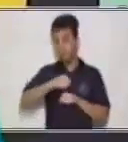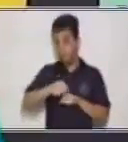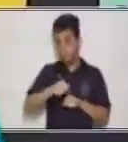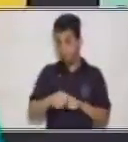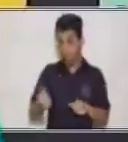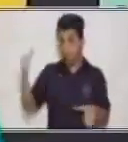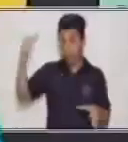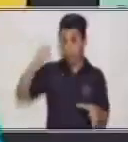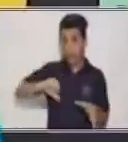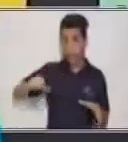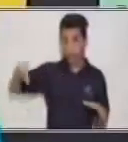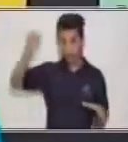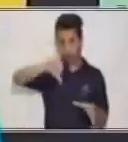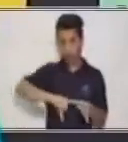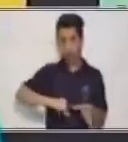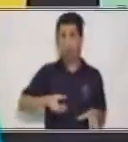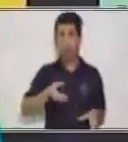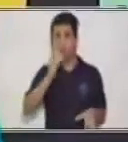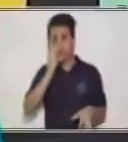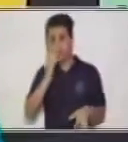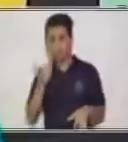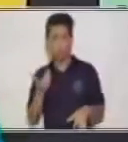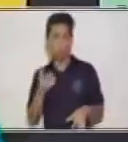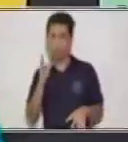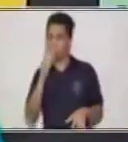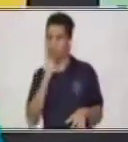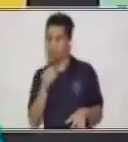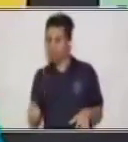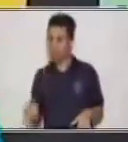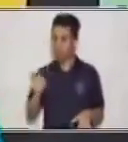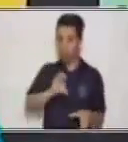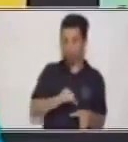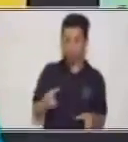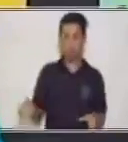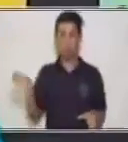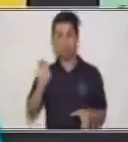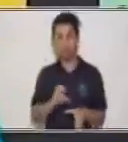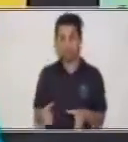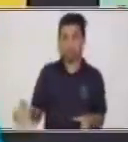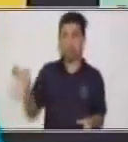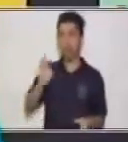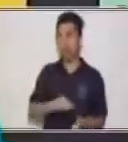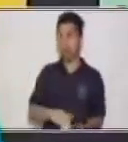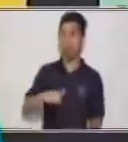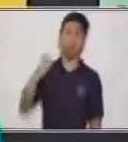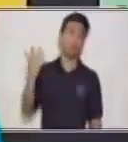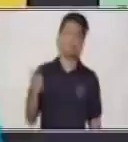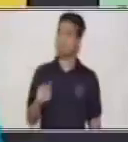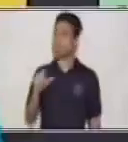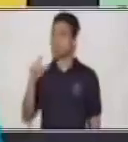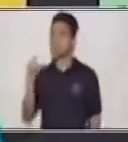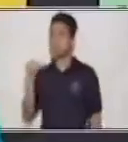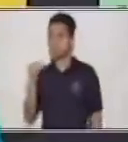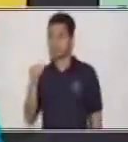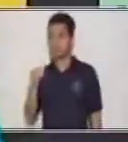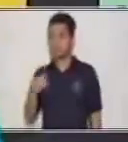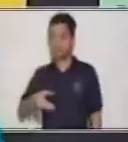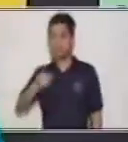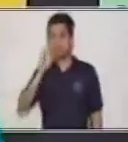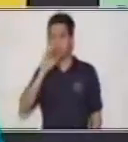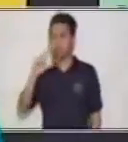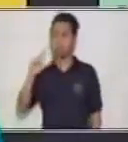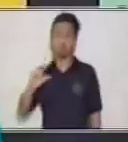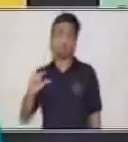que el vaso es pequeño, te tardarías demasiado estar midiendo vaso por vaso, ¿verdad? Porque es pequeño. Lo correcto sería